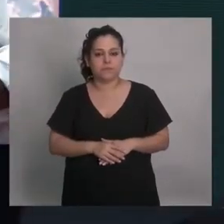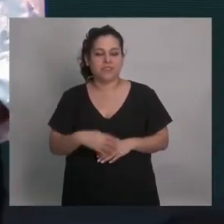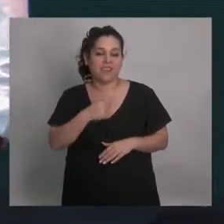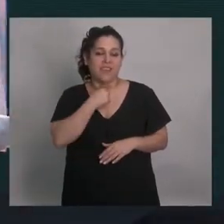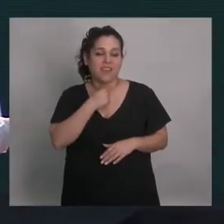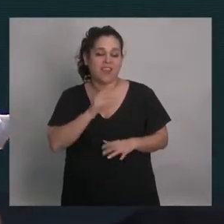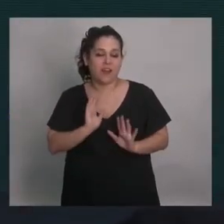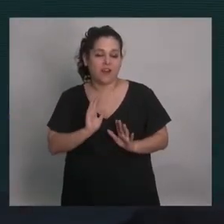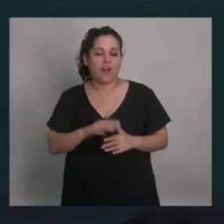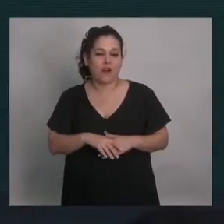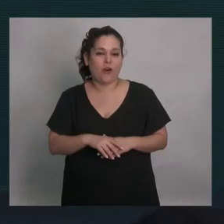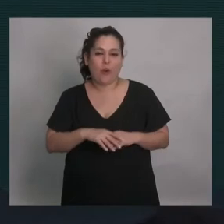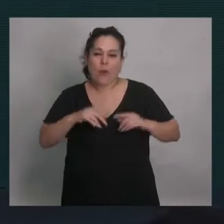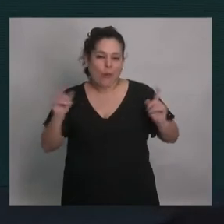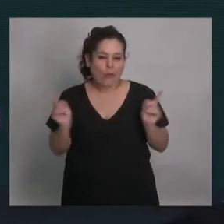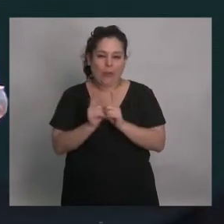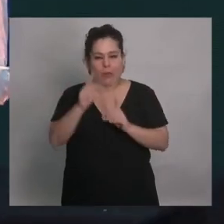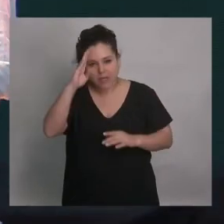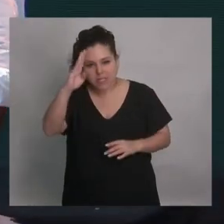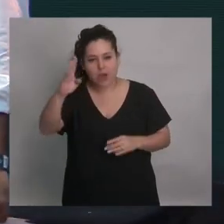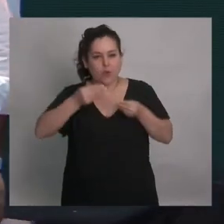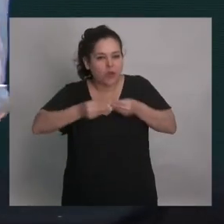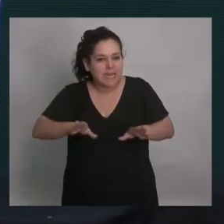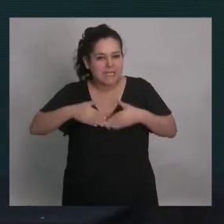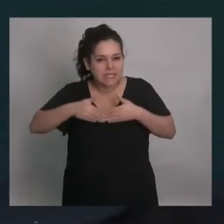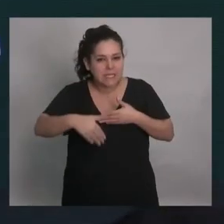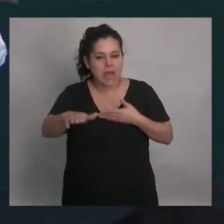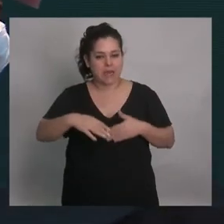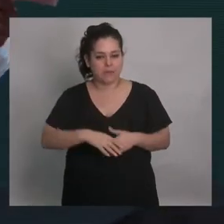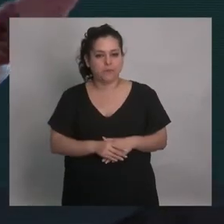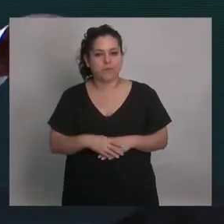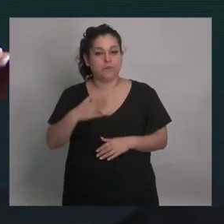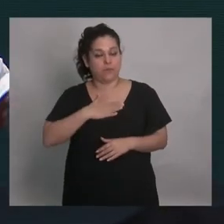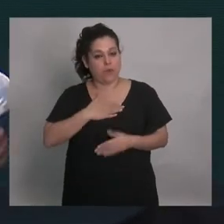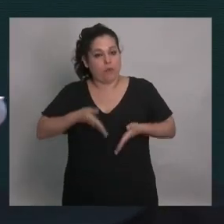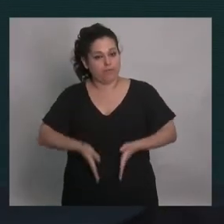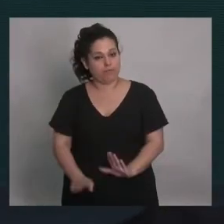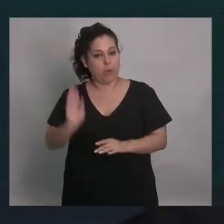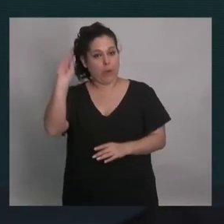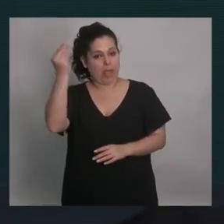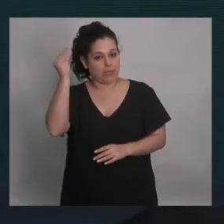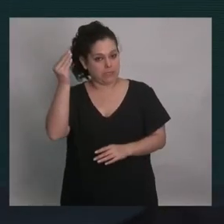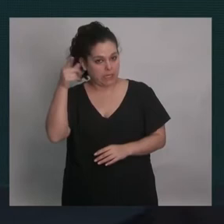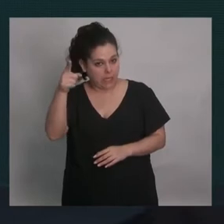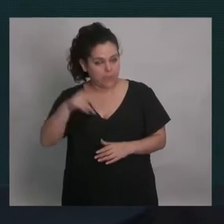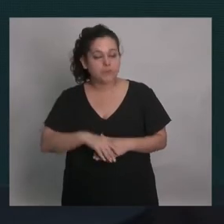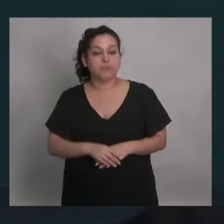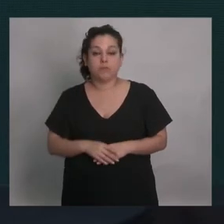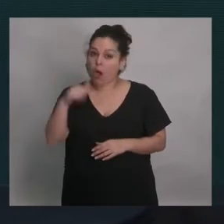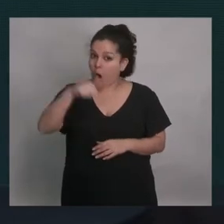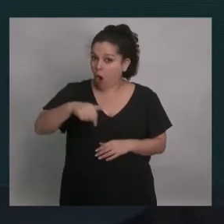prueba y salud acción inicial yo soy brasileño y hoy en brasil